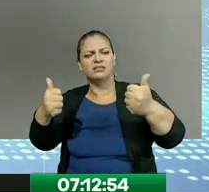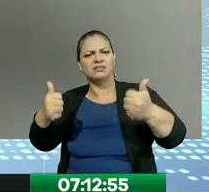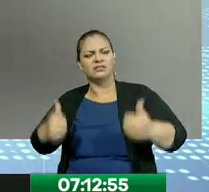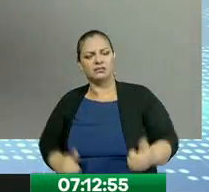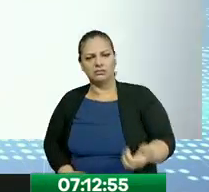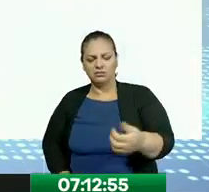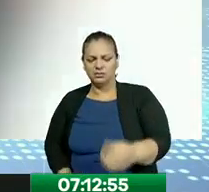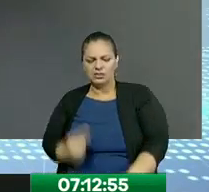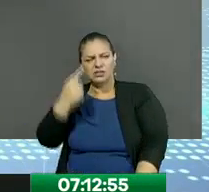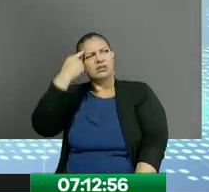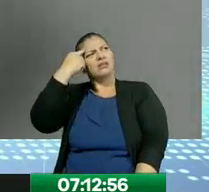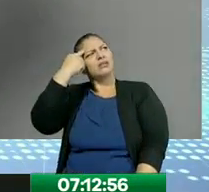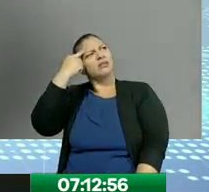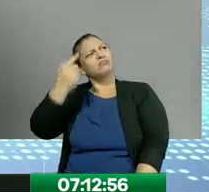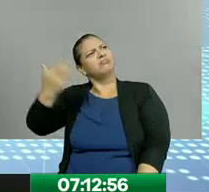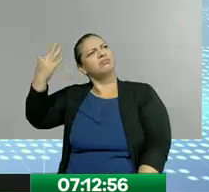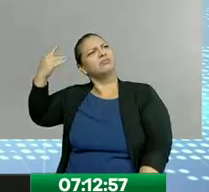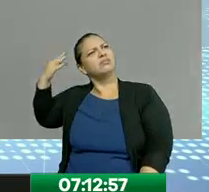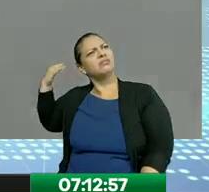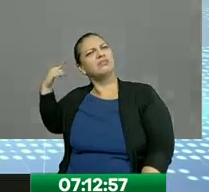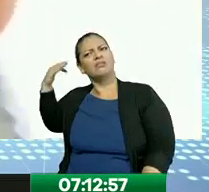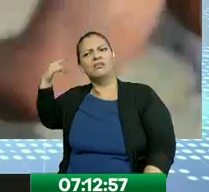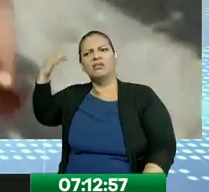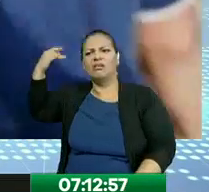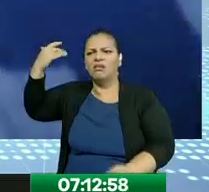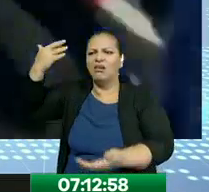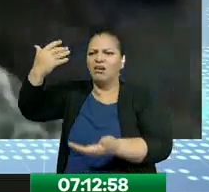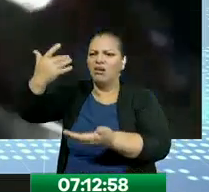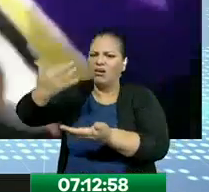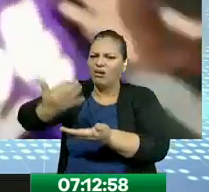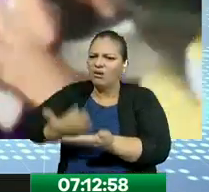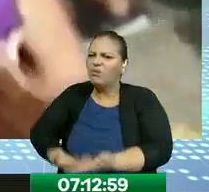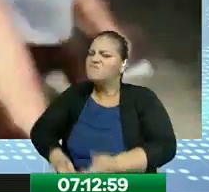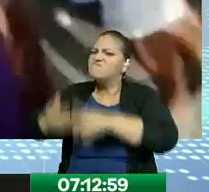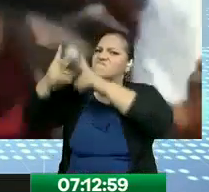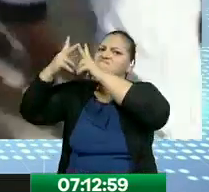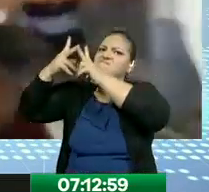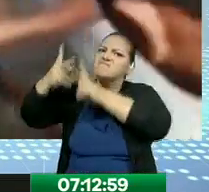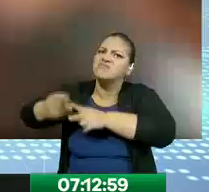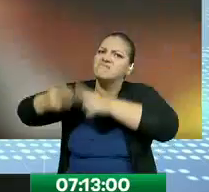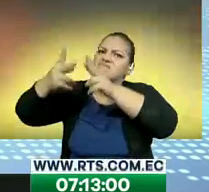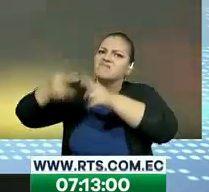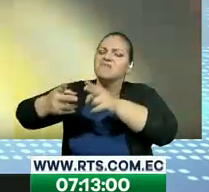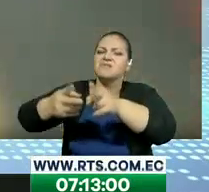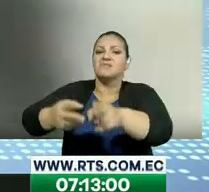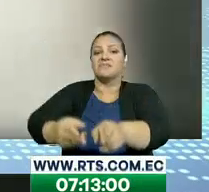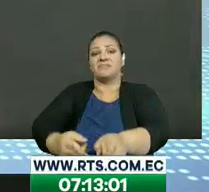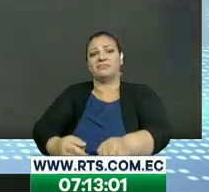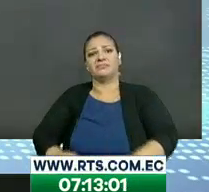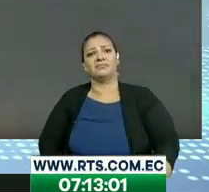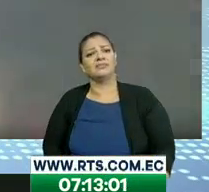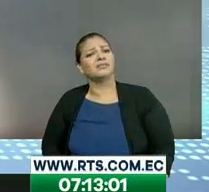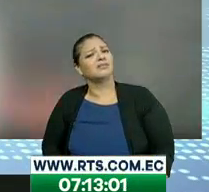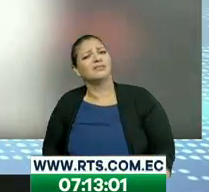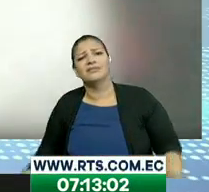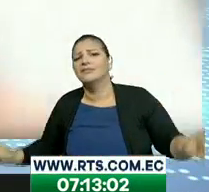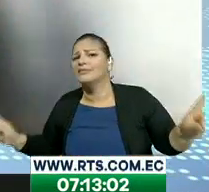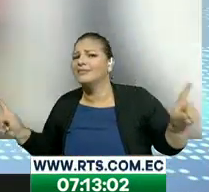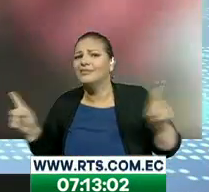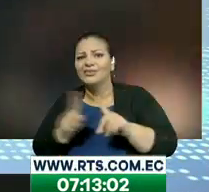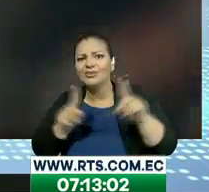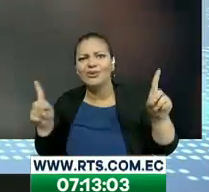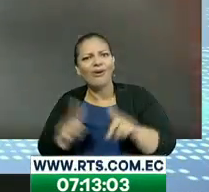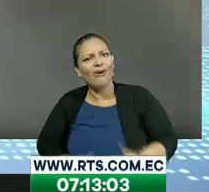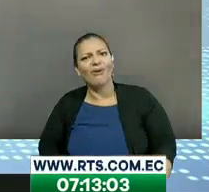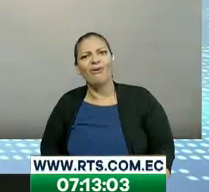entonces? Por el amor de Dios, esos hechos no podemos replicarlos. No podemos permitir que aquello